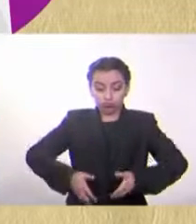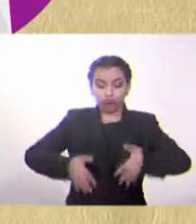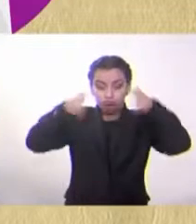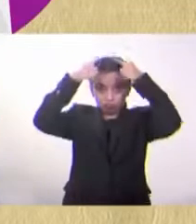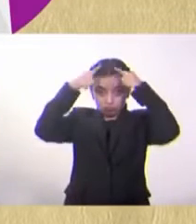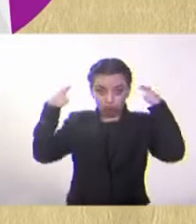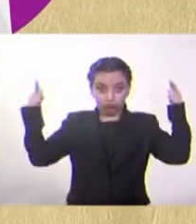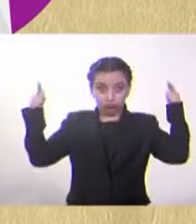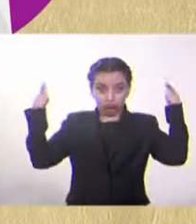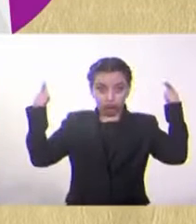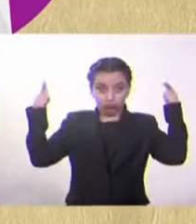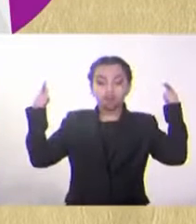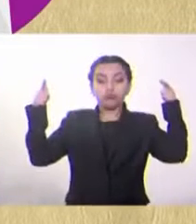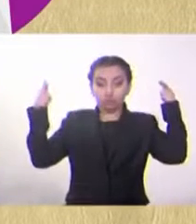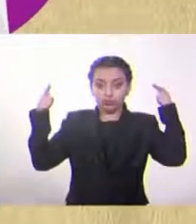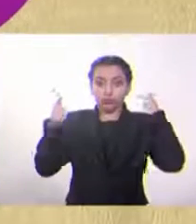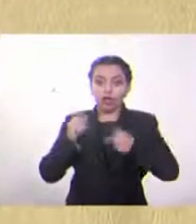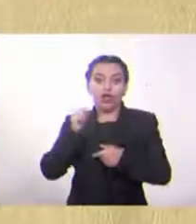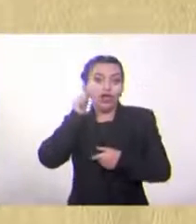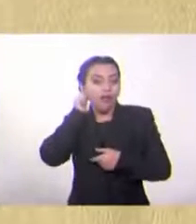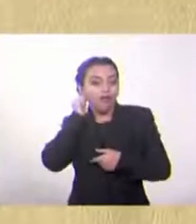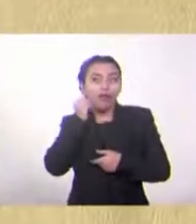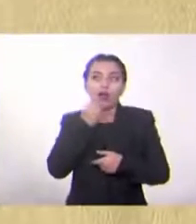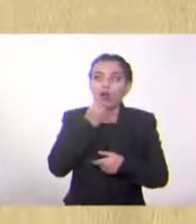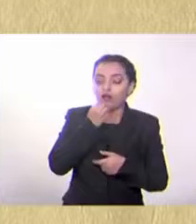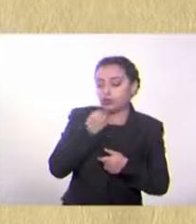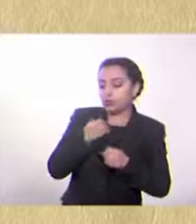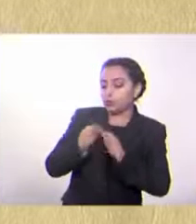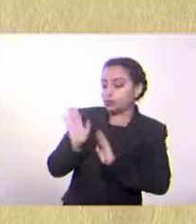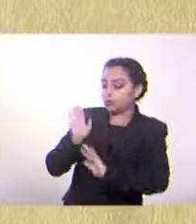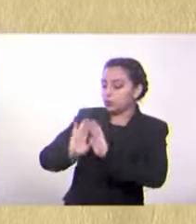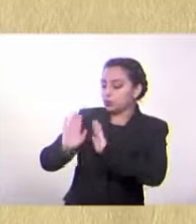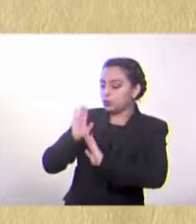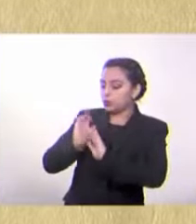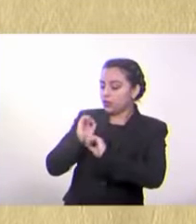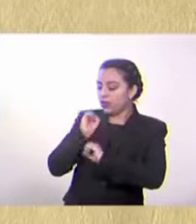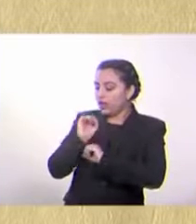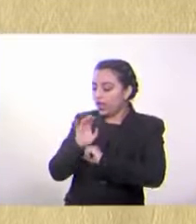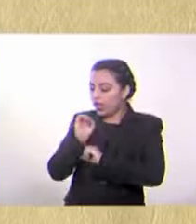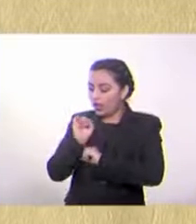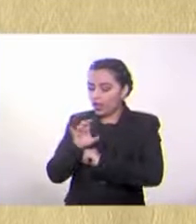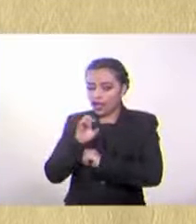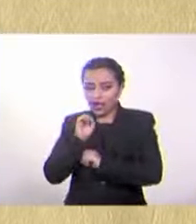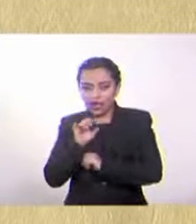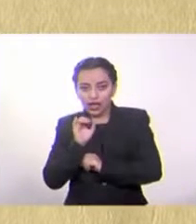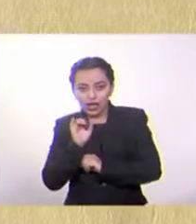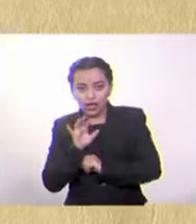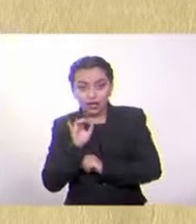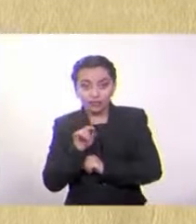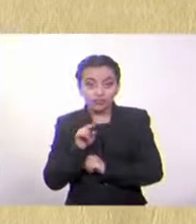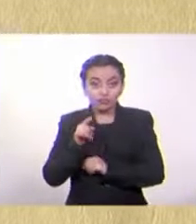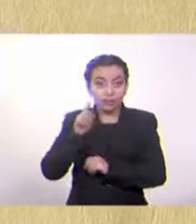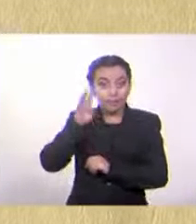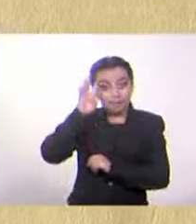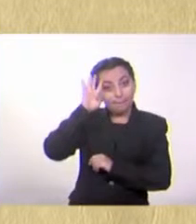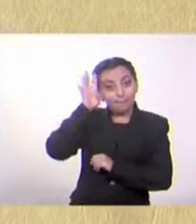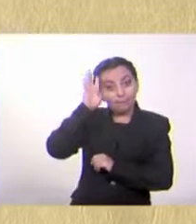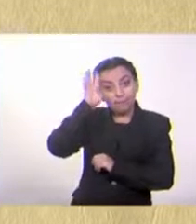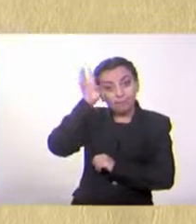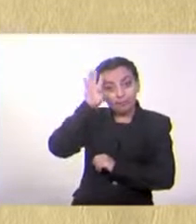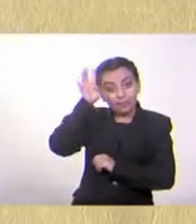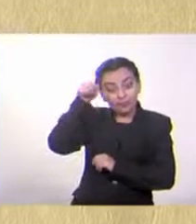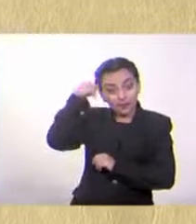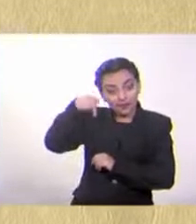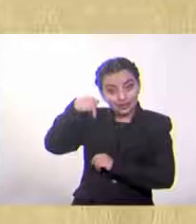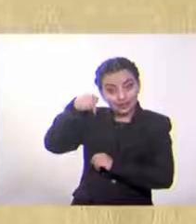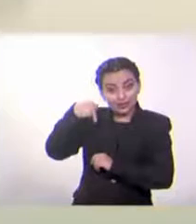abuelos te deben de haber comentado sobre este personaje, que es uno de los personajes míticos más famosos de El Salvador